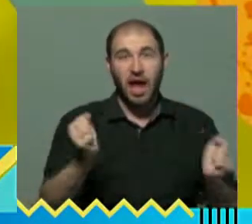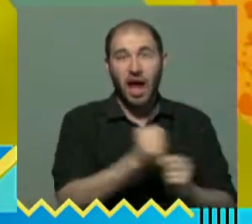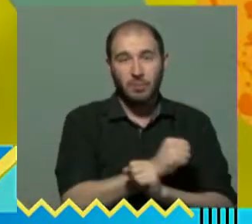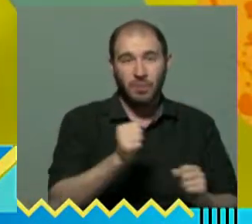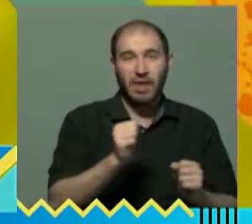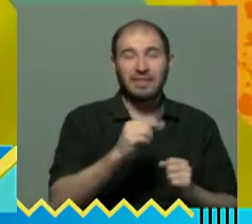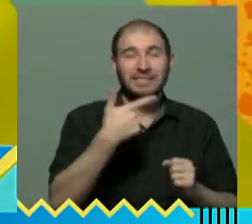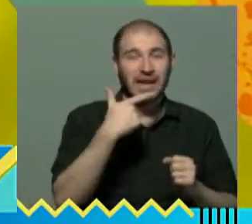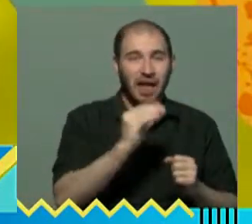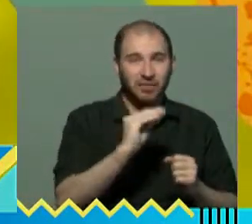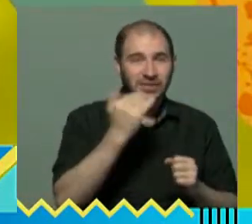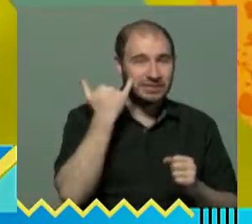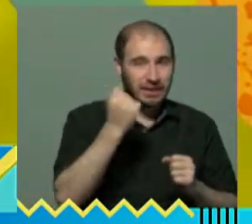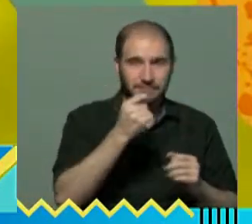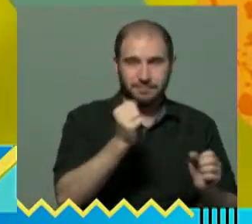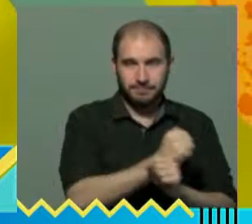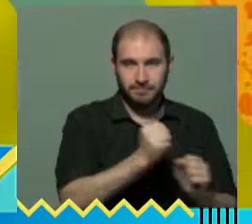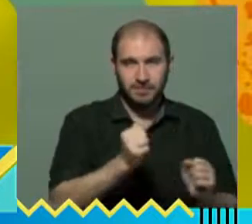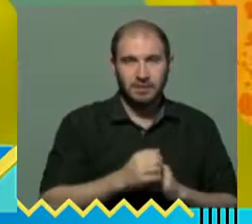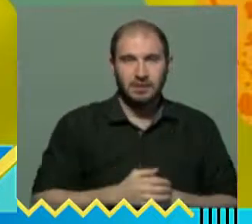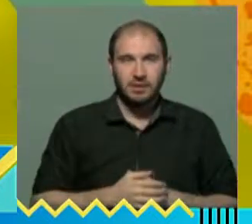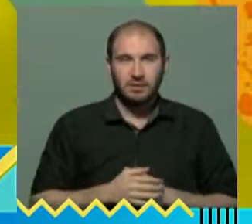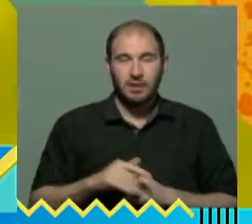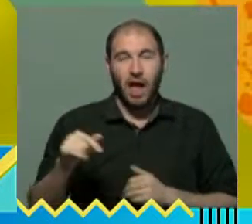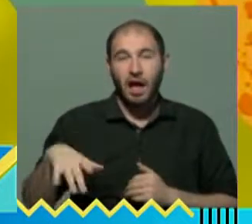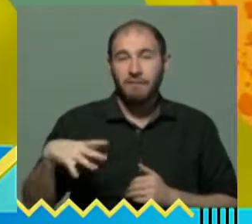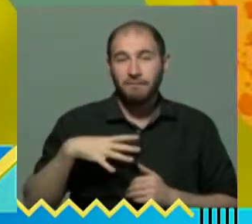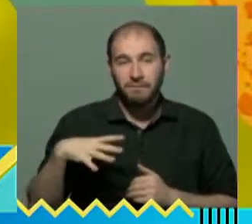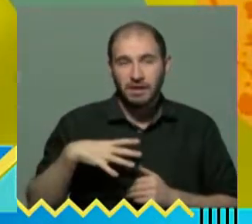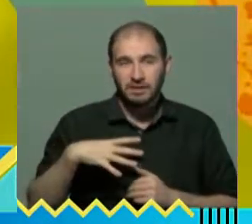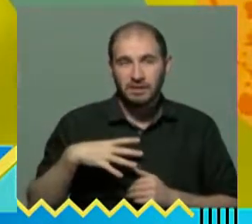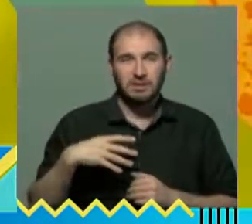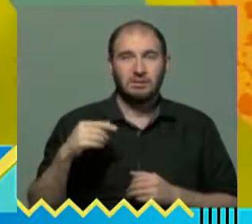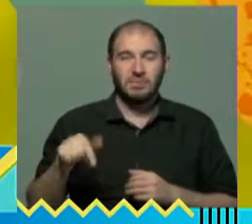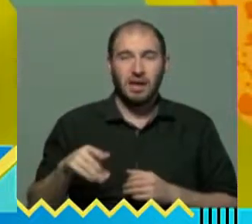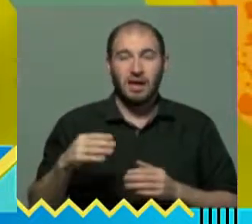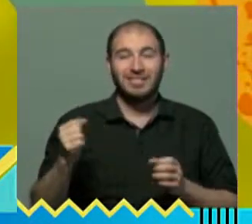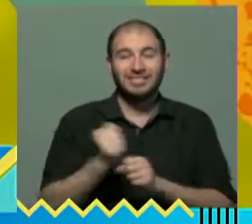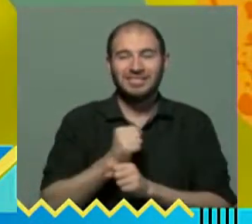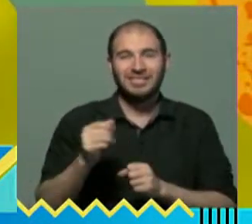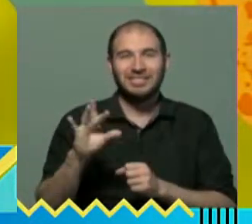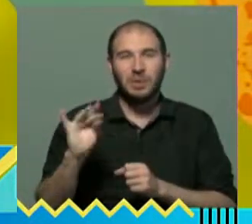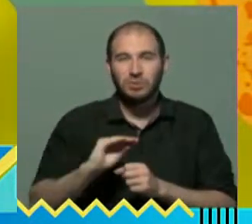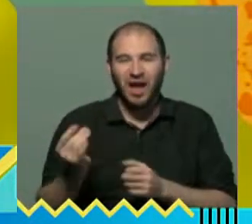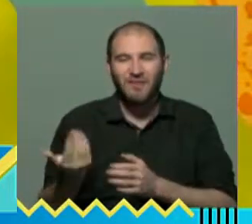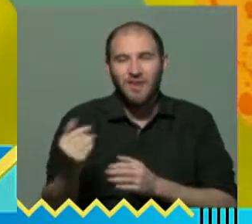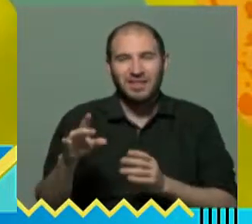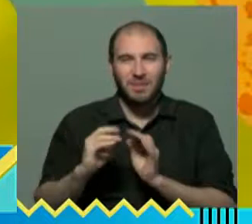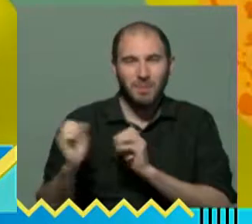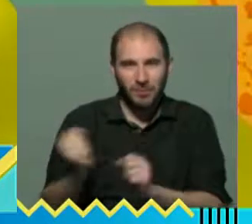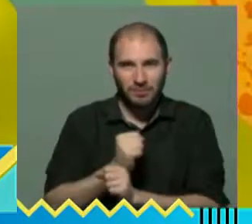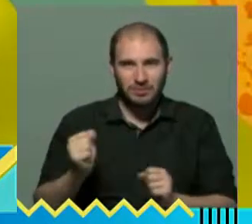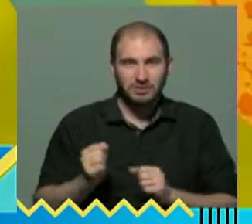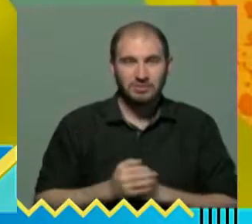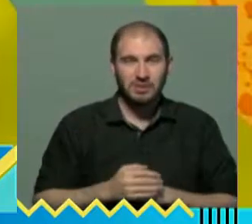sanción en la Cámara de Senadores de la provincia y todavía no se ha conseguido tener la otra media sanción en la Cámara de Diputados. Es